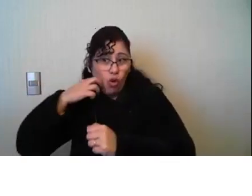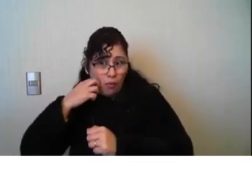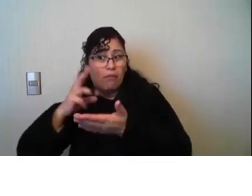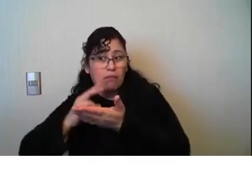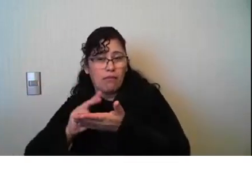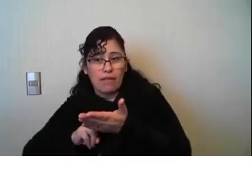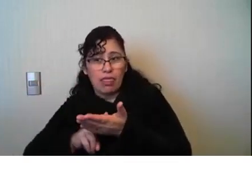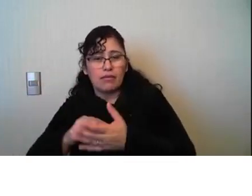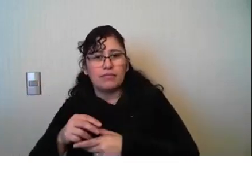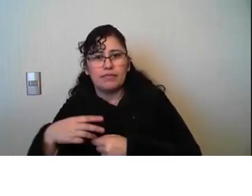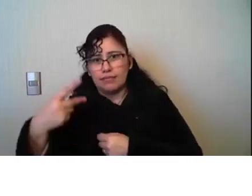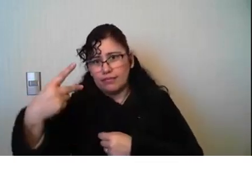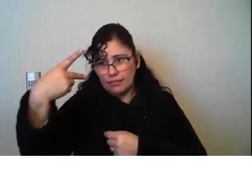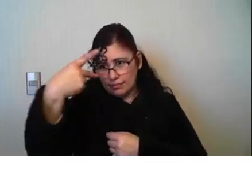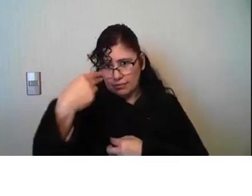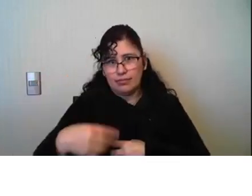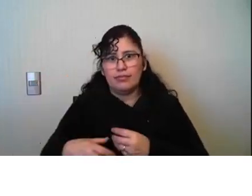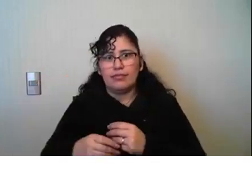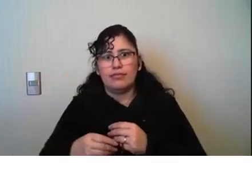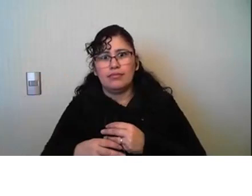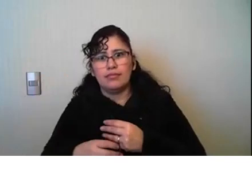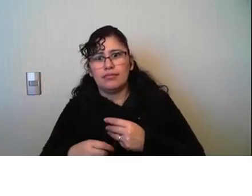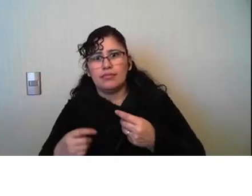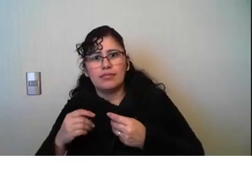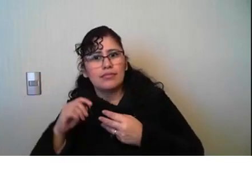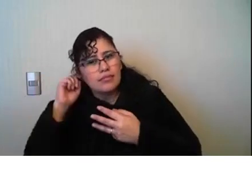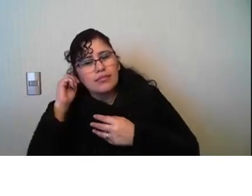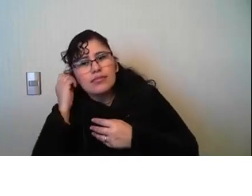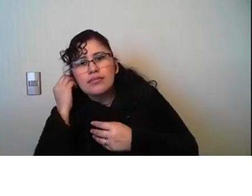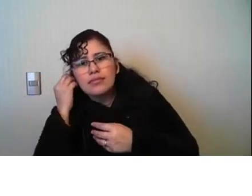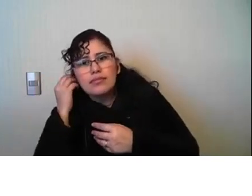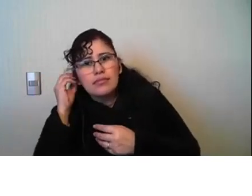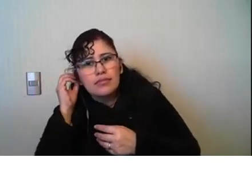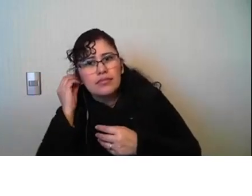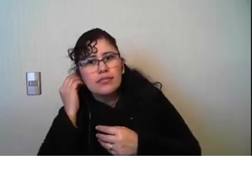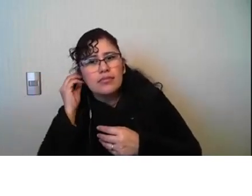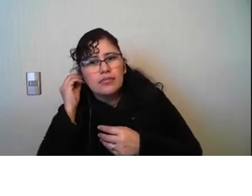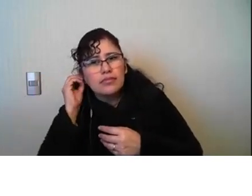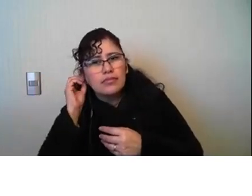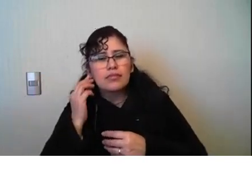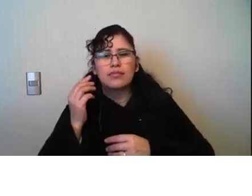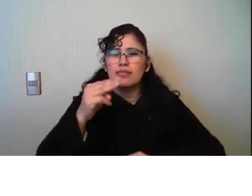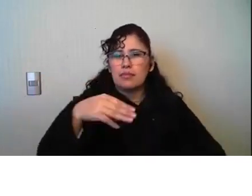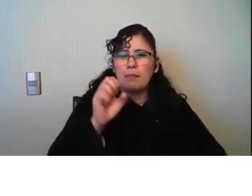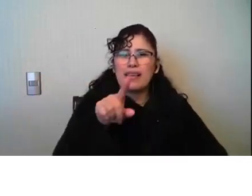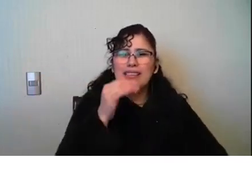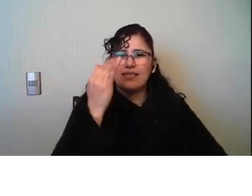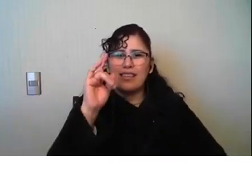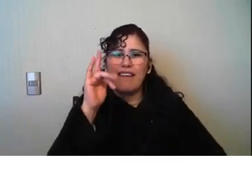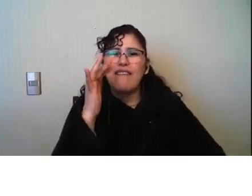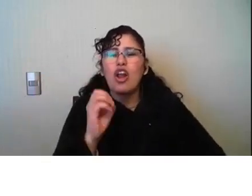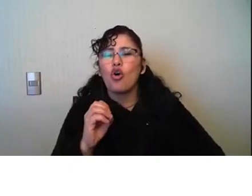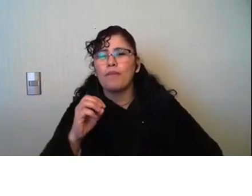tenemos nuestro mesencéfalo, pedúnculos cerebrales, lámina cuadrigémina,